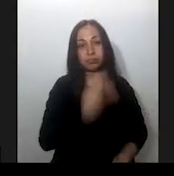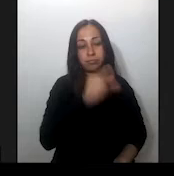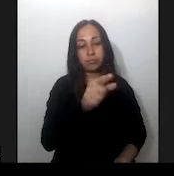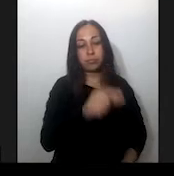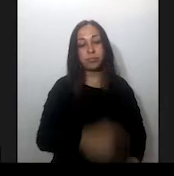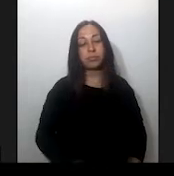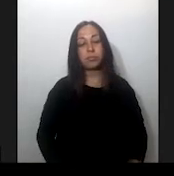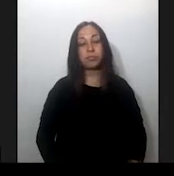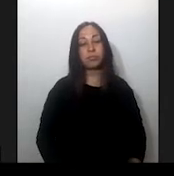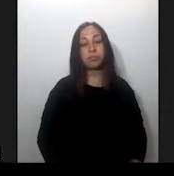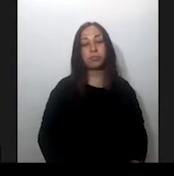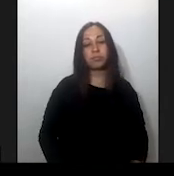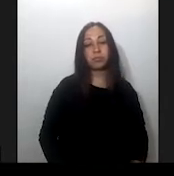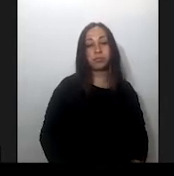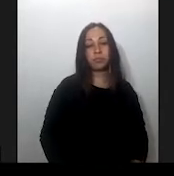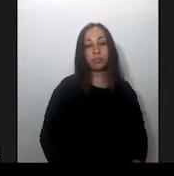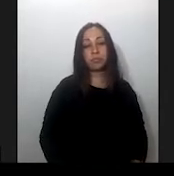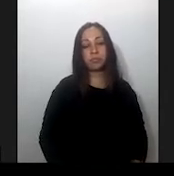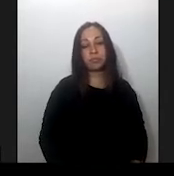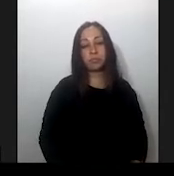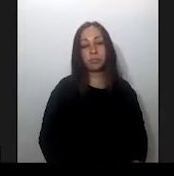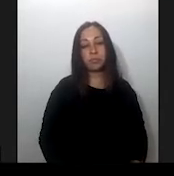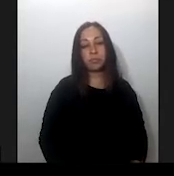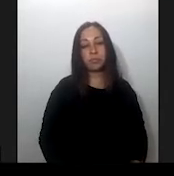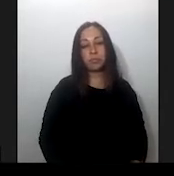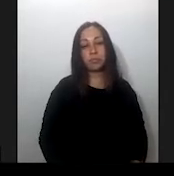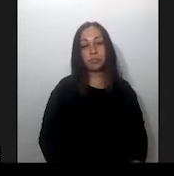Y seleccionamos este botón.